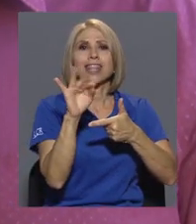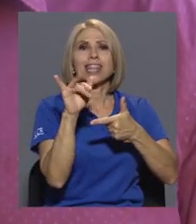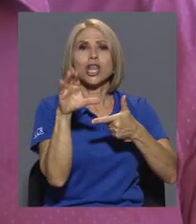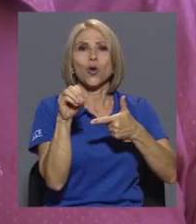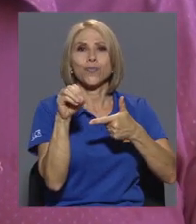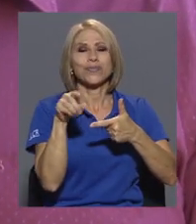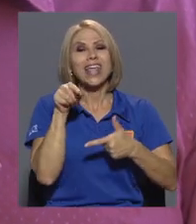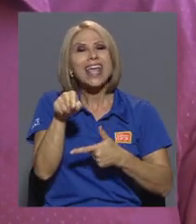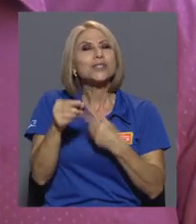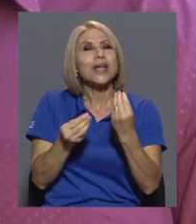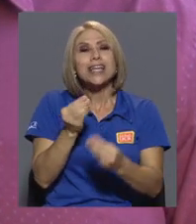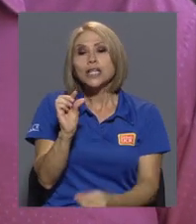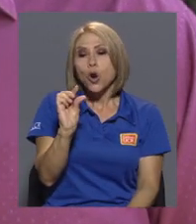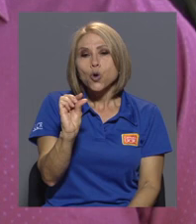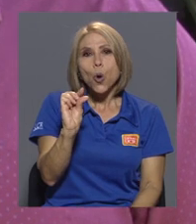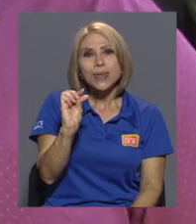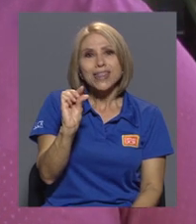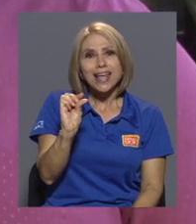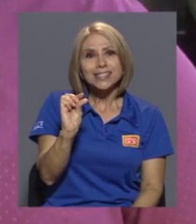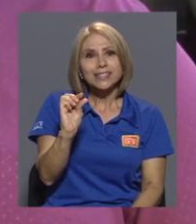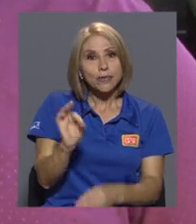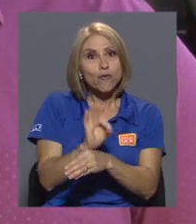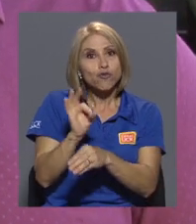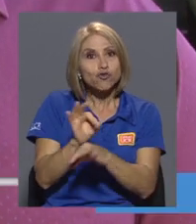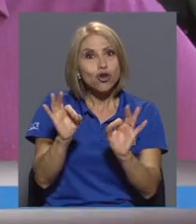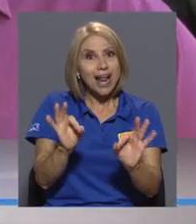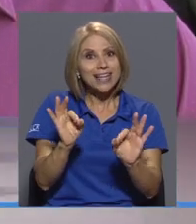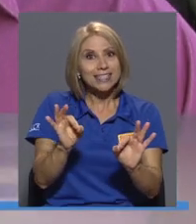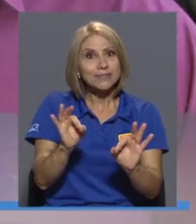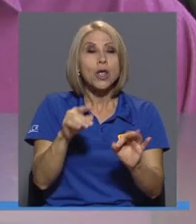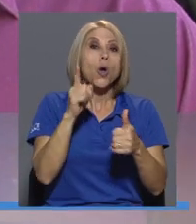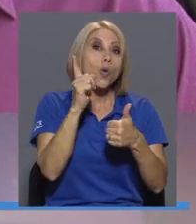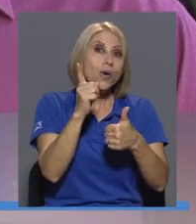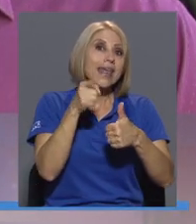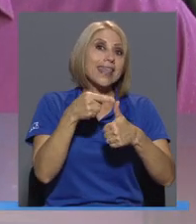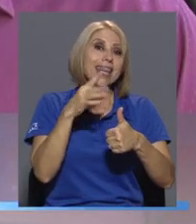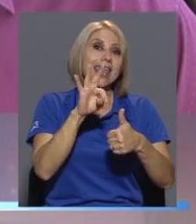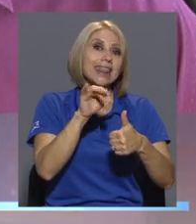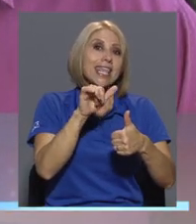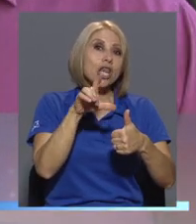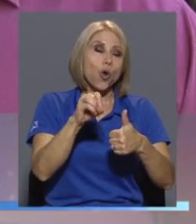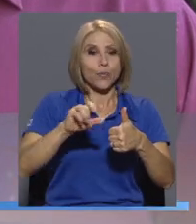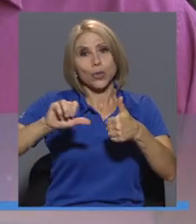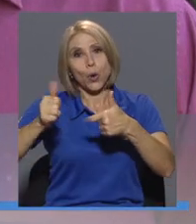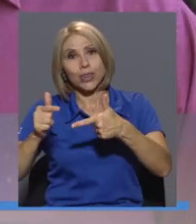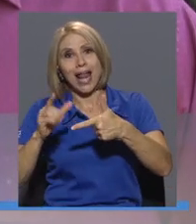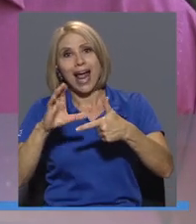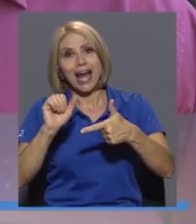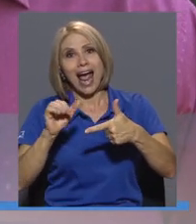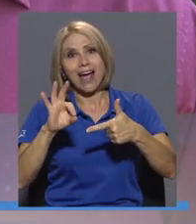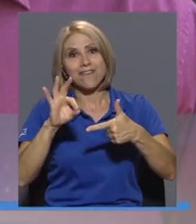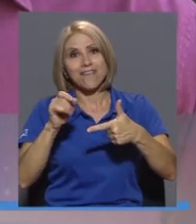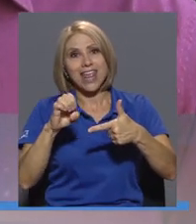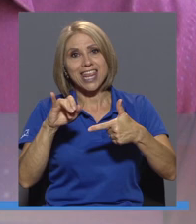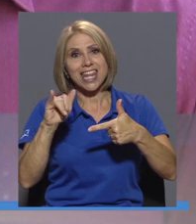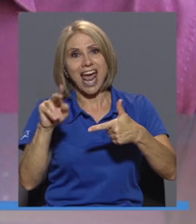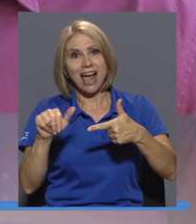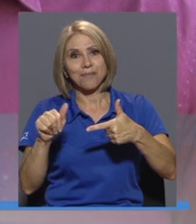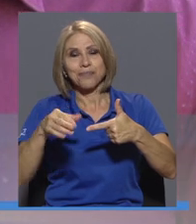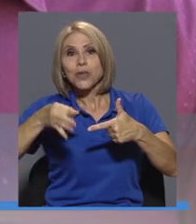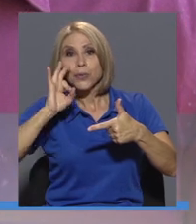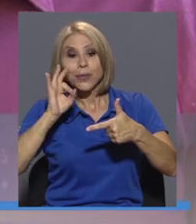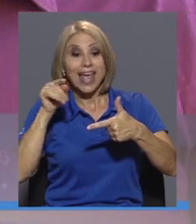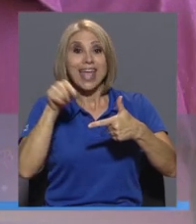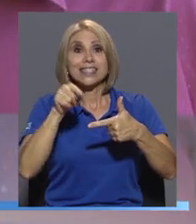funcionales que contienen unas una línea de gomitas contiene tilo y otro contiene cafeína así el producto está orientado